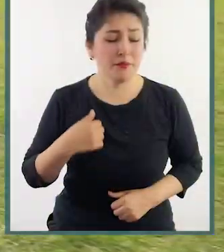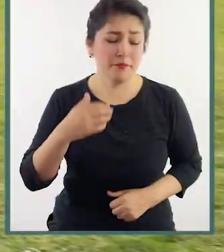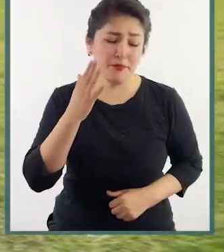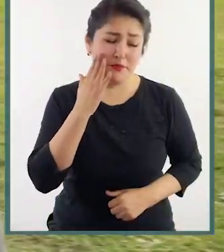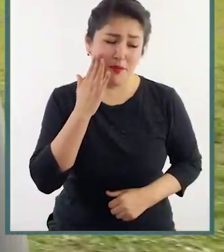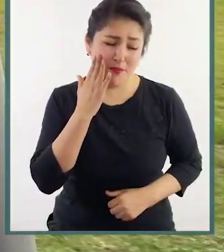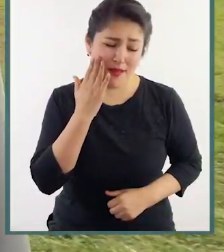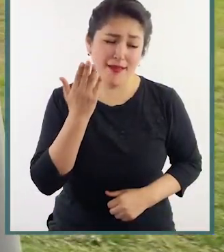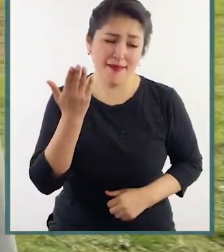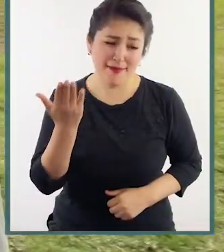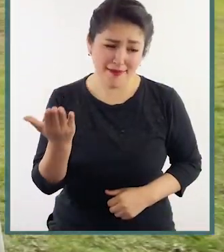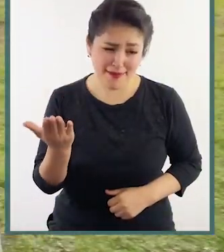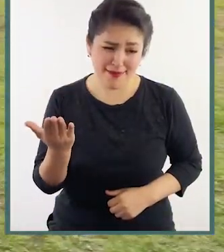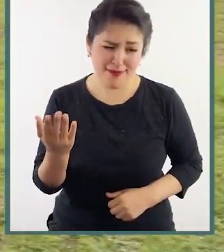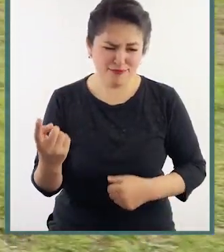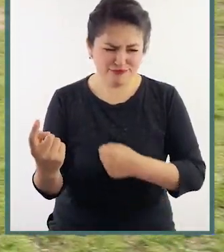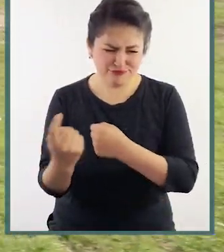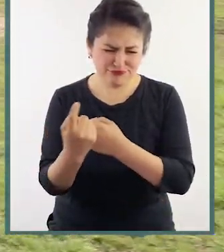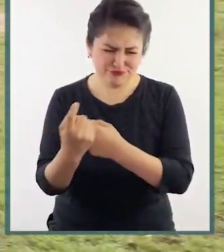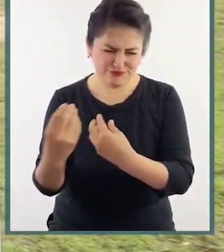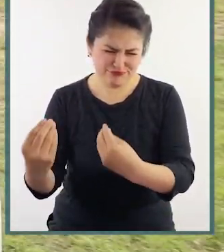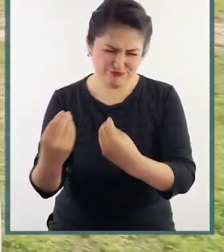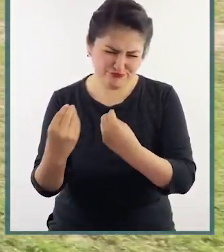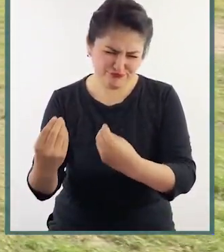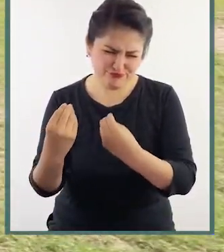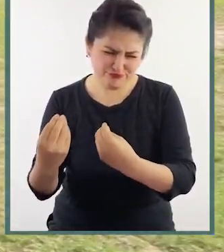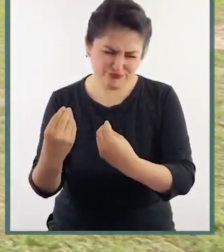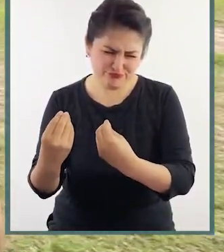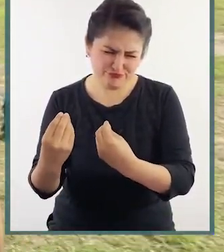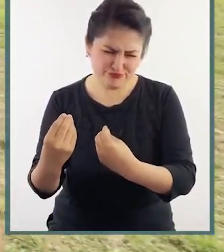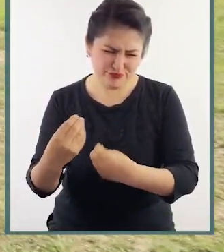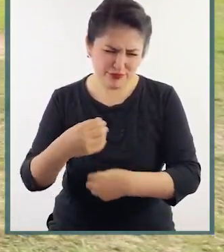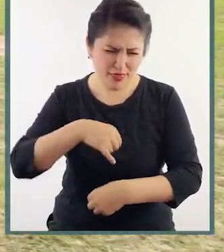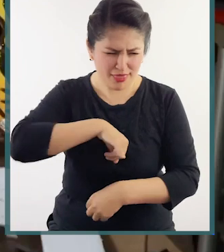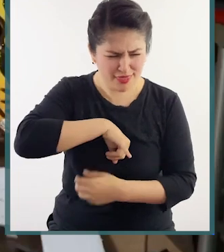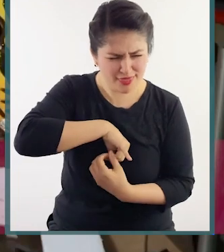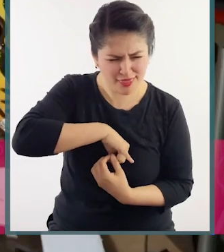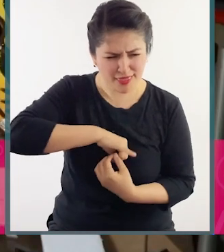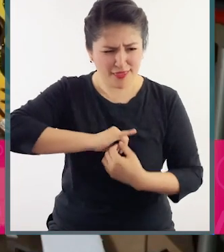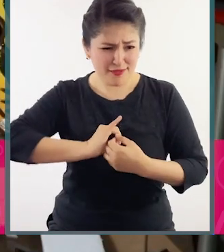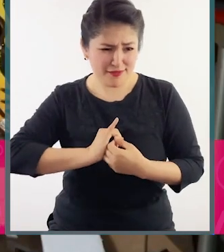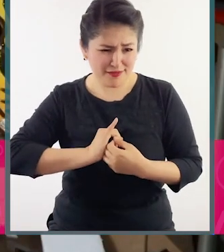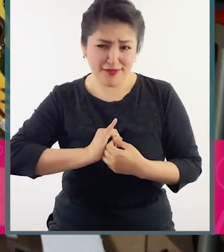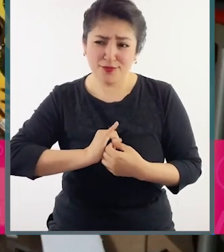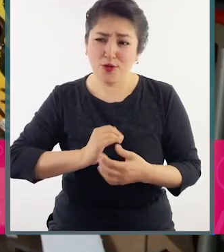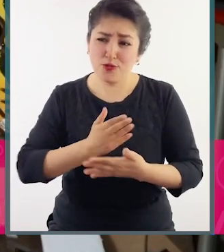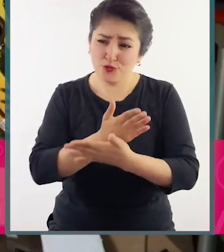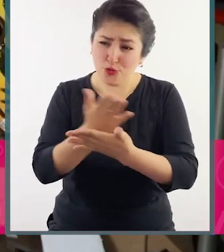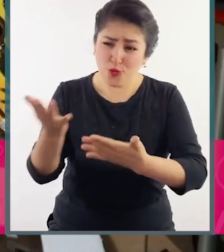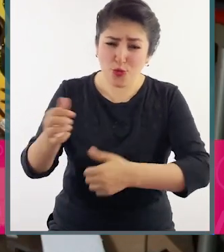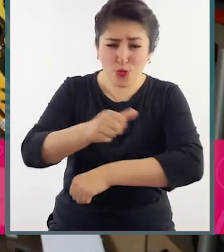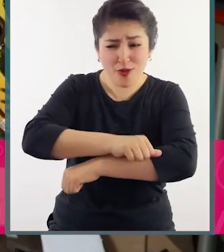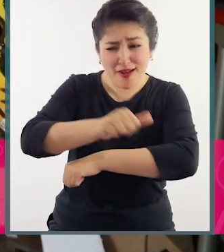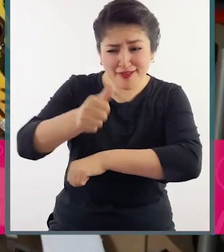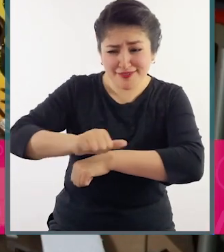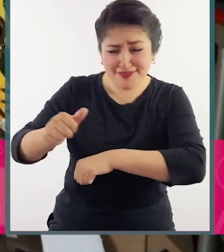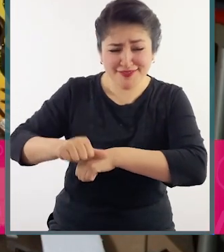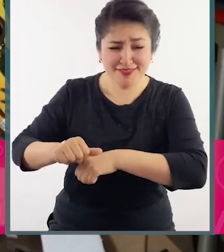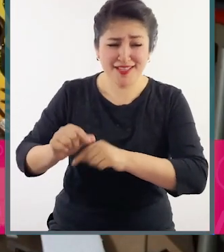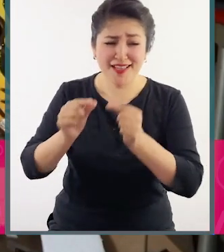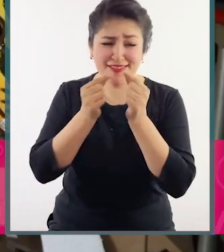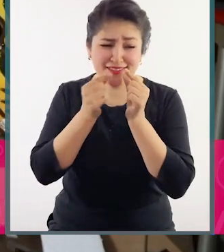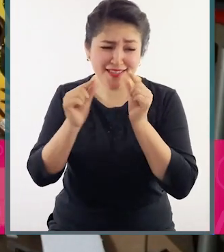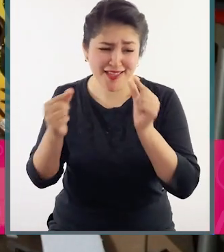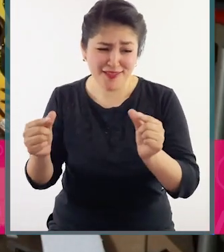Mi madre es la persona que me definió mucho lo que es mi identidad respecto a mi acercamiento a mis raíces andinas, a mi lengua, por